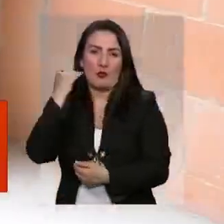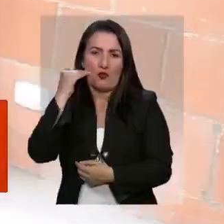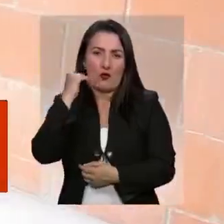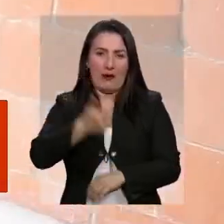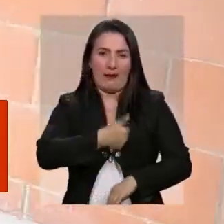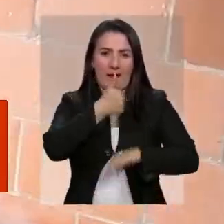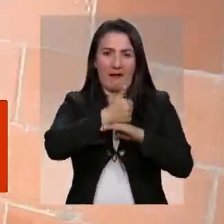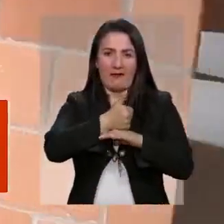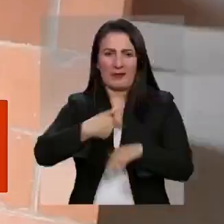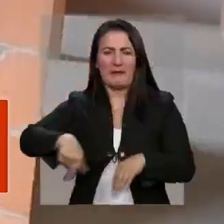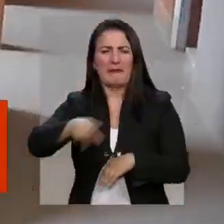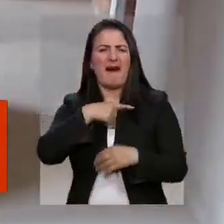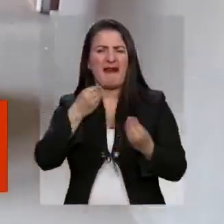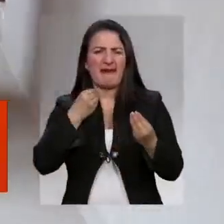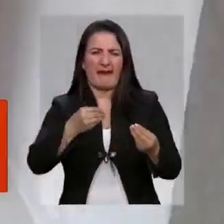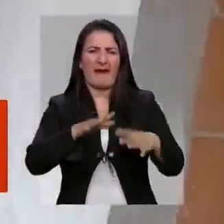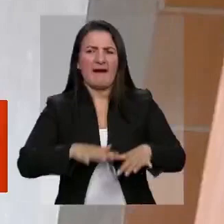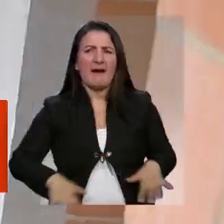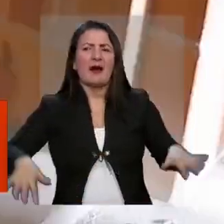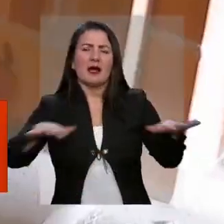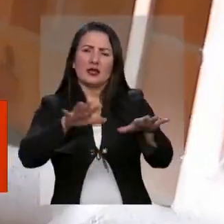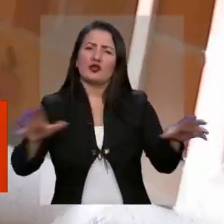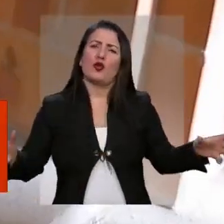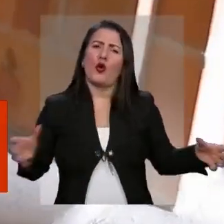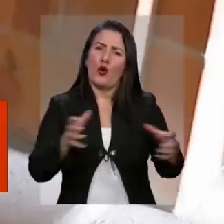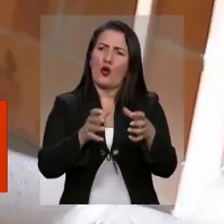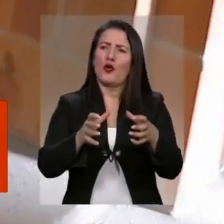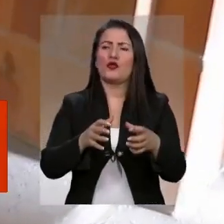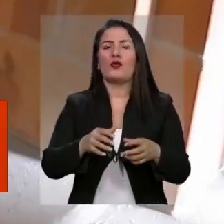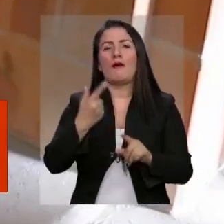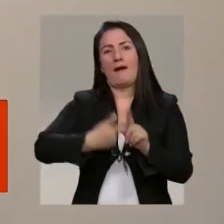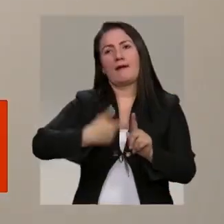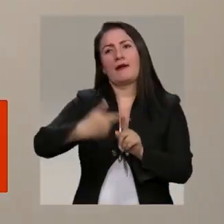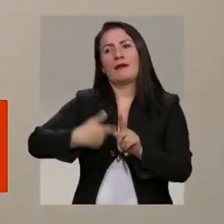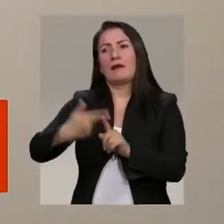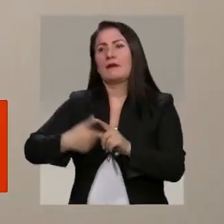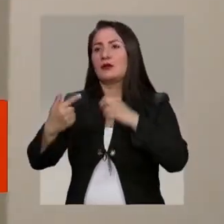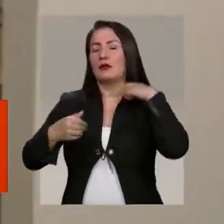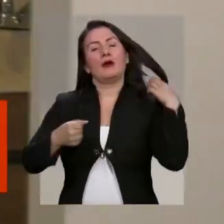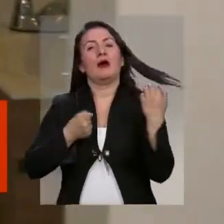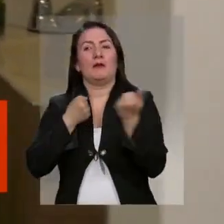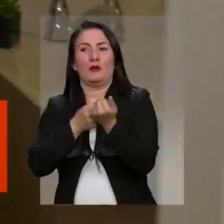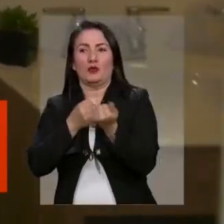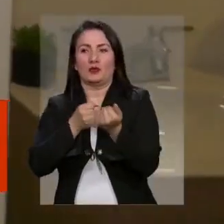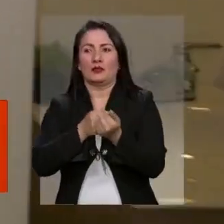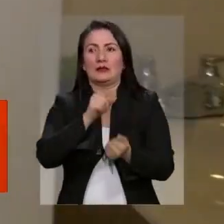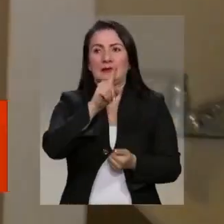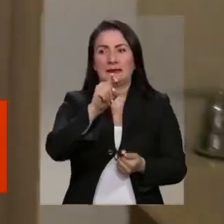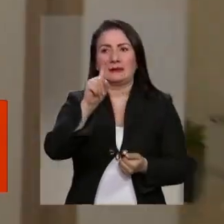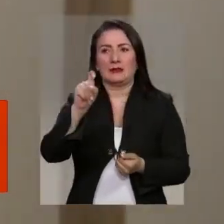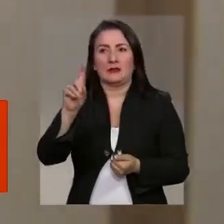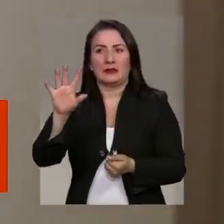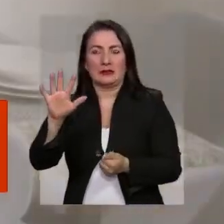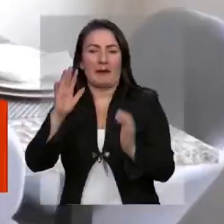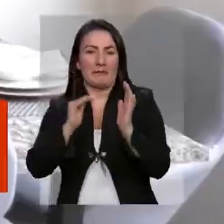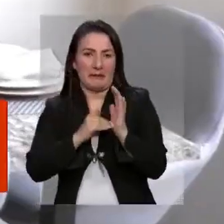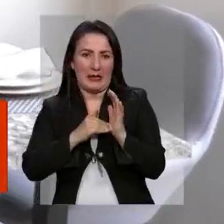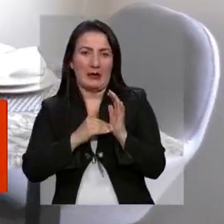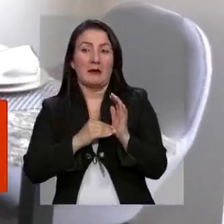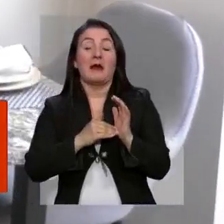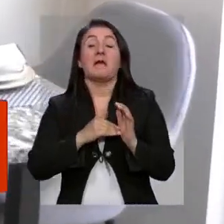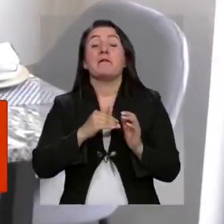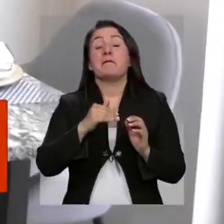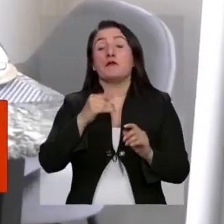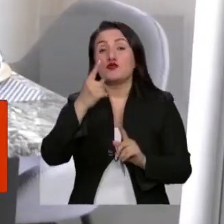de familia para que cubran parcial o totalmente el canon de arrendamiento con un apoyo de 660 mil pesos por un